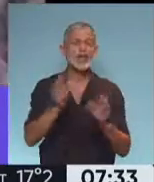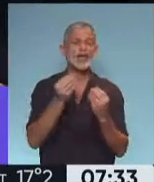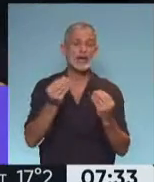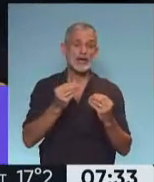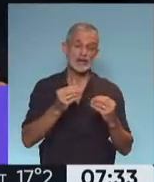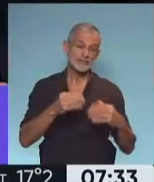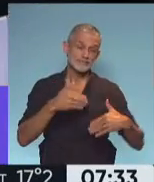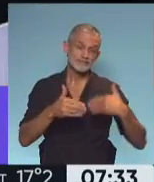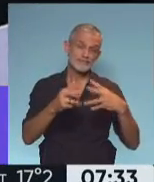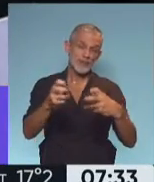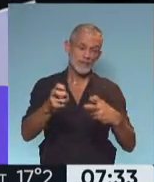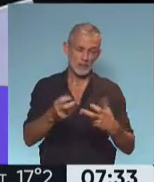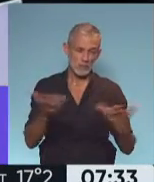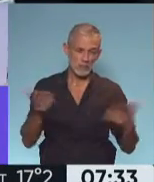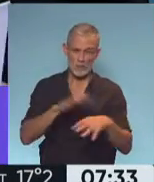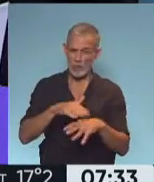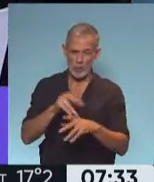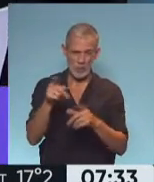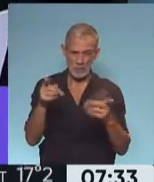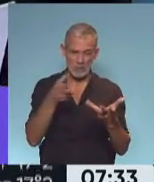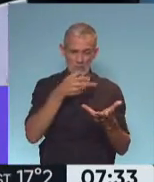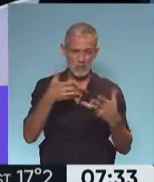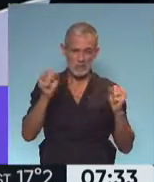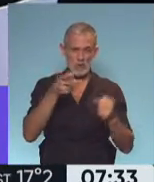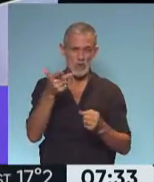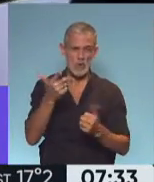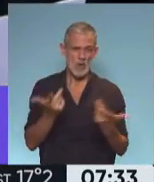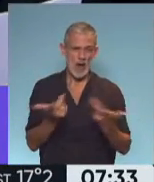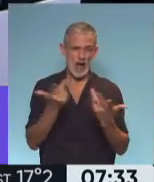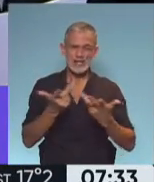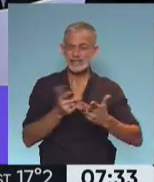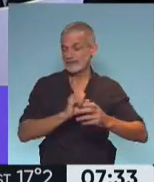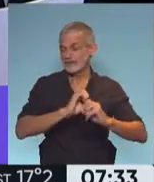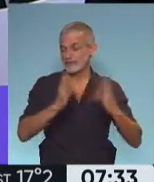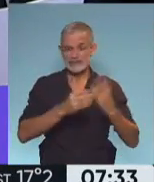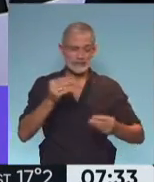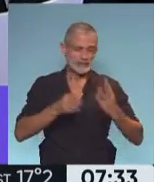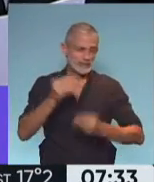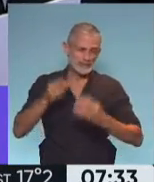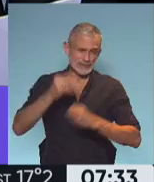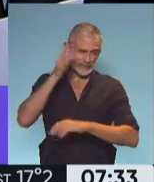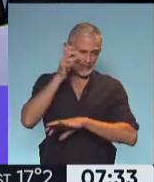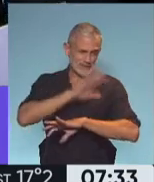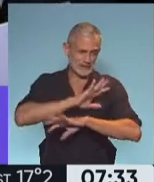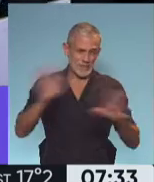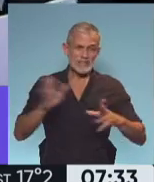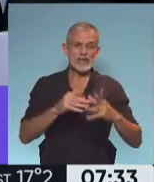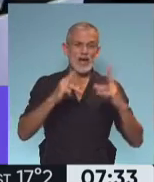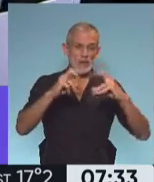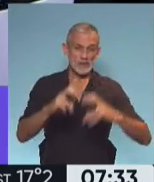causa sigue impune hay una enumeración larguísima de los errores que se cometieron en la investigación